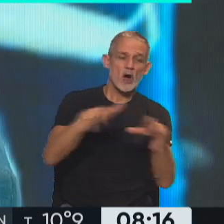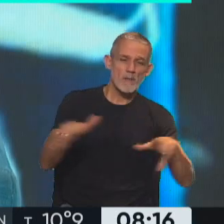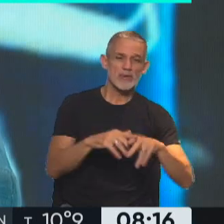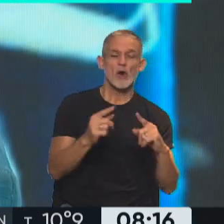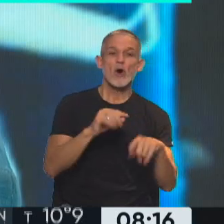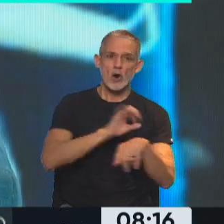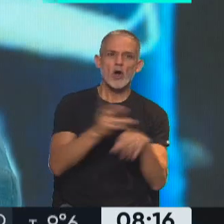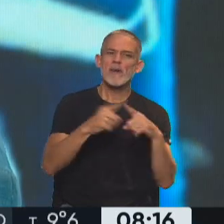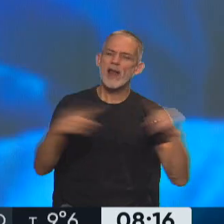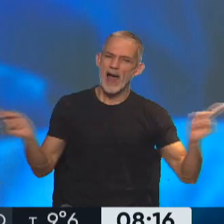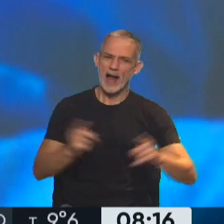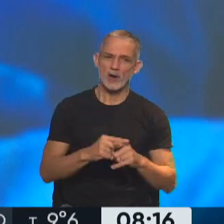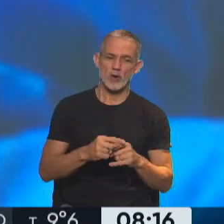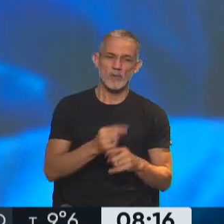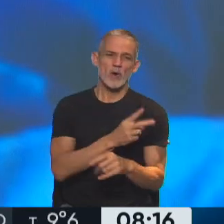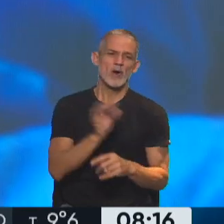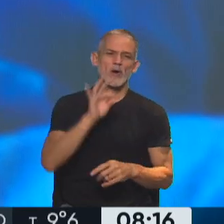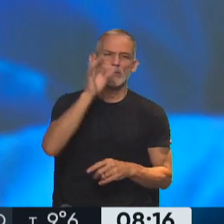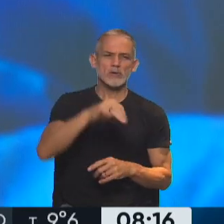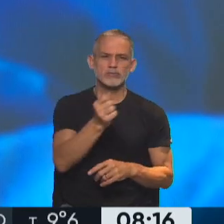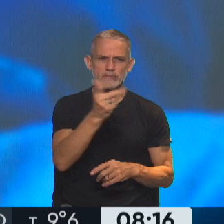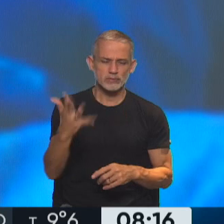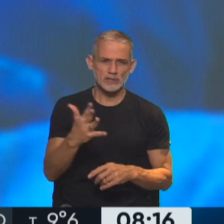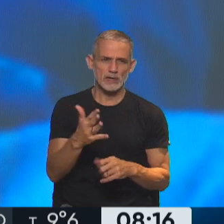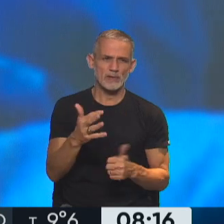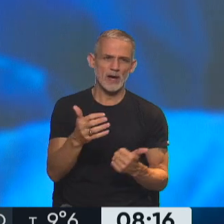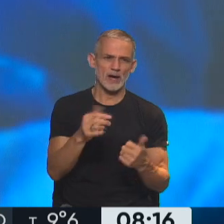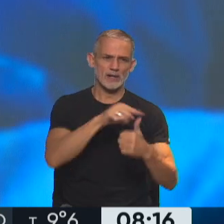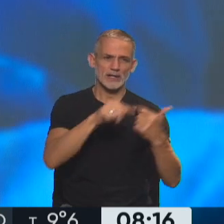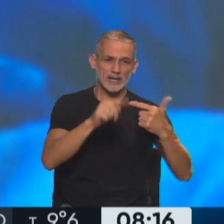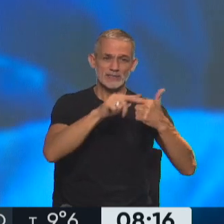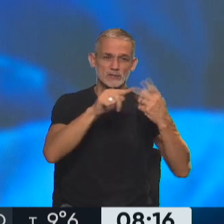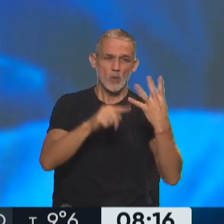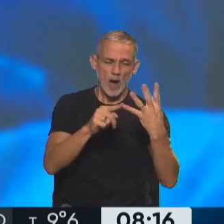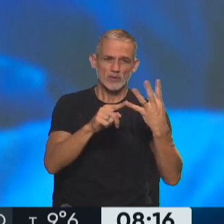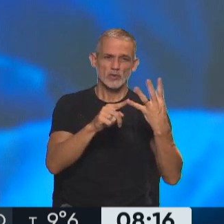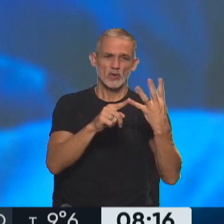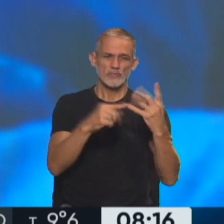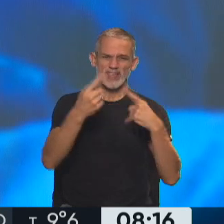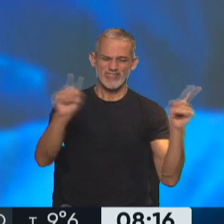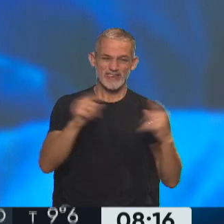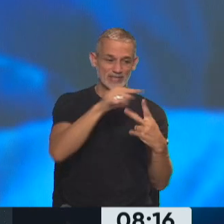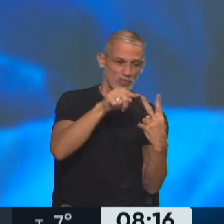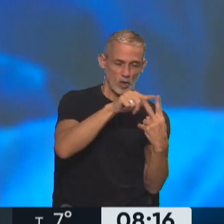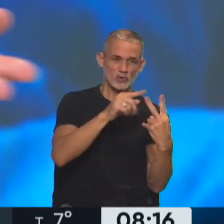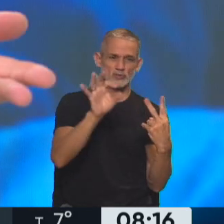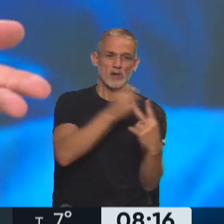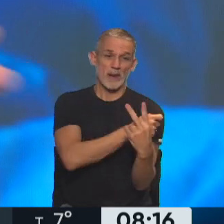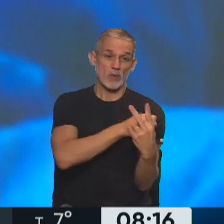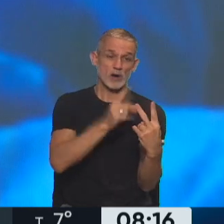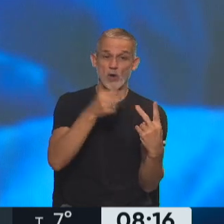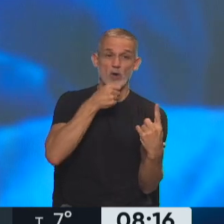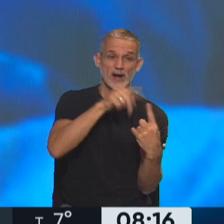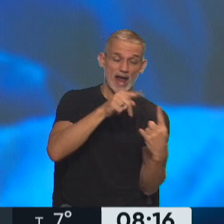long-COVID. Porque la carga viral es muy distinta de una persona que tiene 3 dosis, 4 dosis, a la persona que tiene 2, o la que tiene 1, o la que no